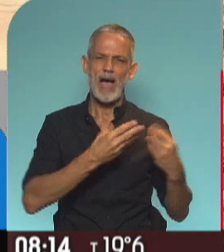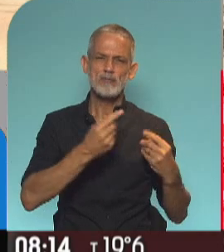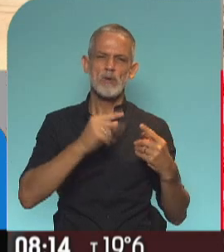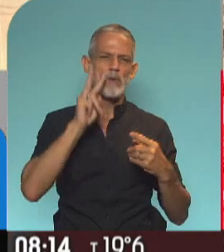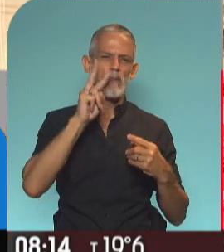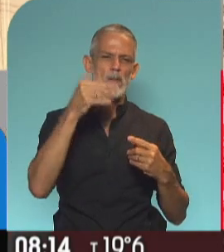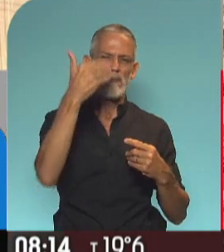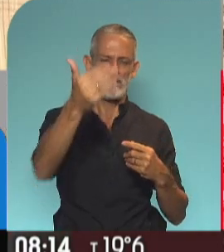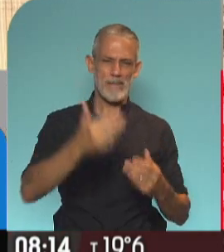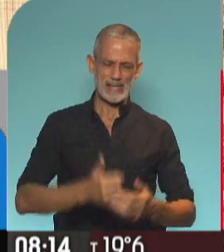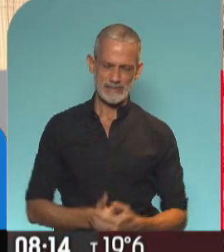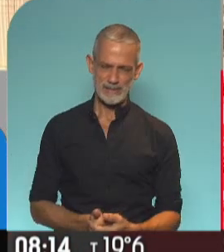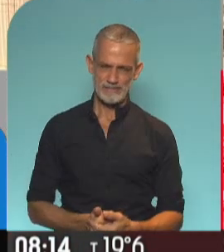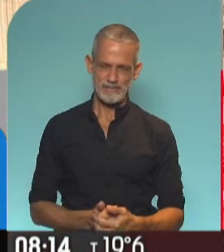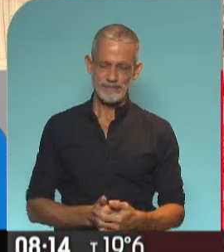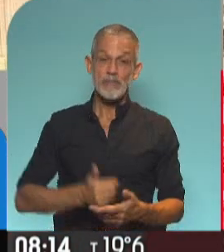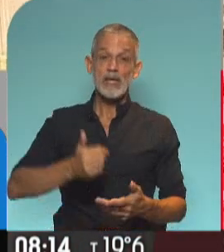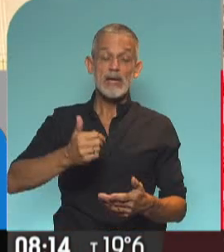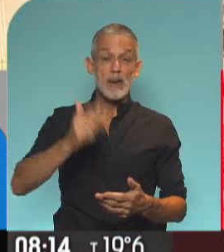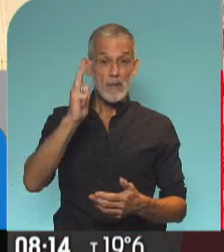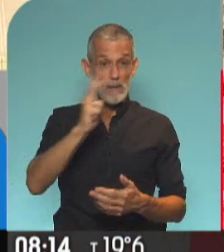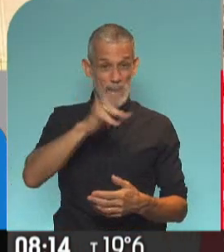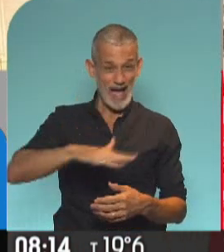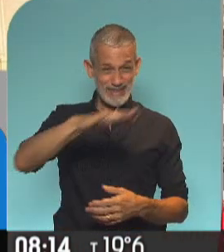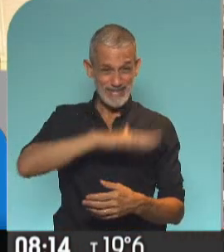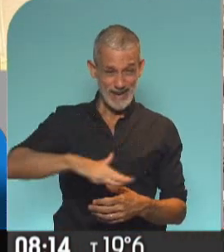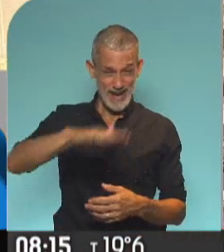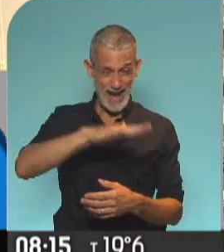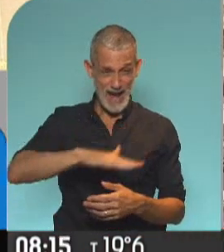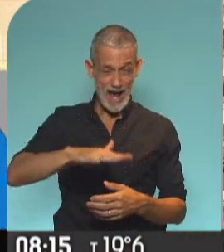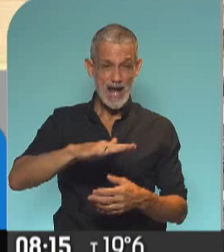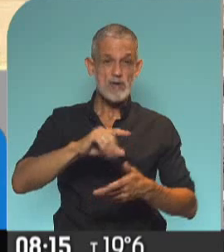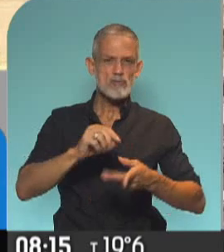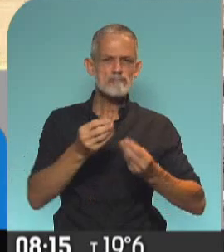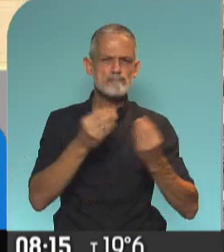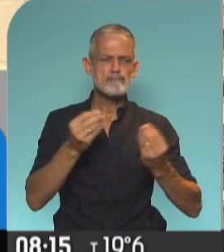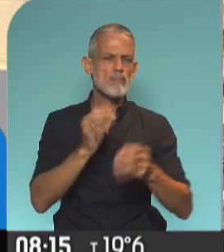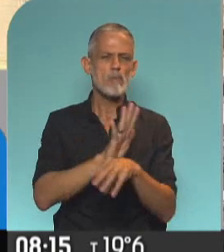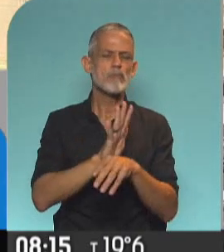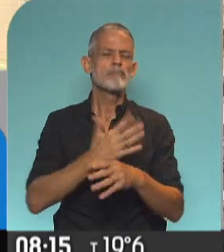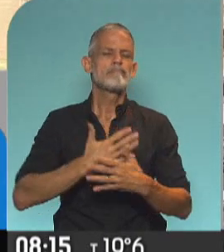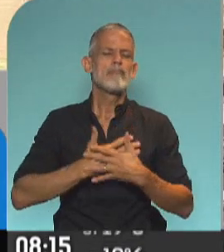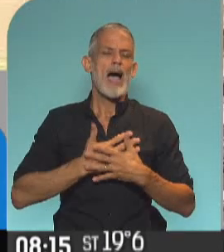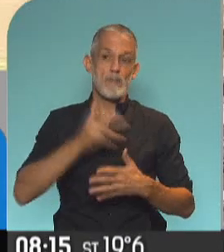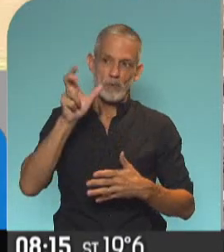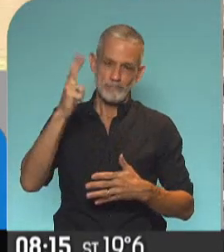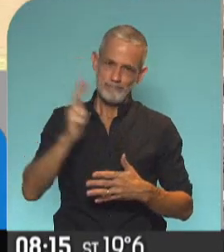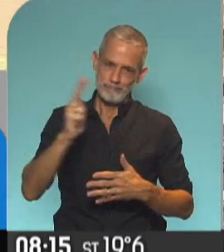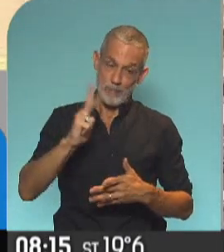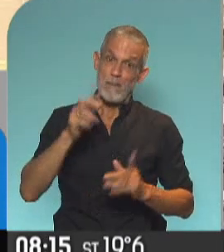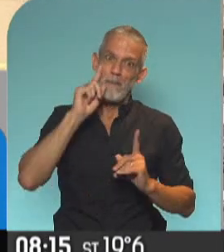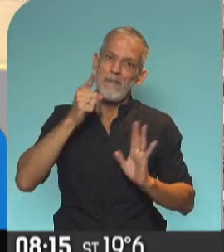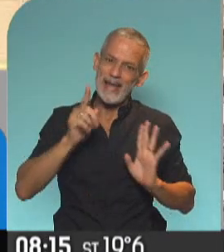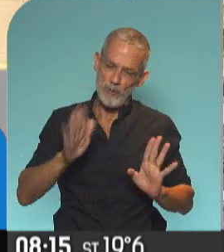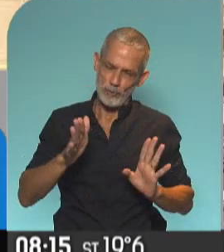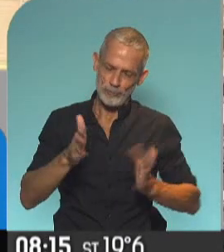¿no? Fortunato, el Vaticano ha calificado este viaje del Papa a Irak como un acto de amor y muy peligroso, claro está.